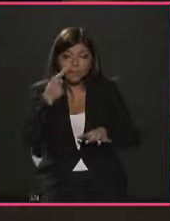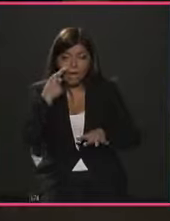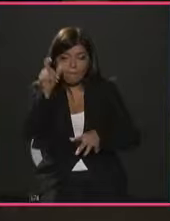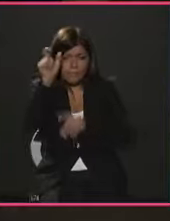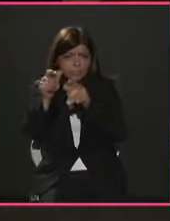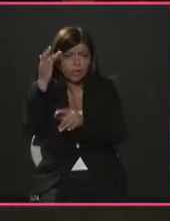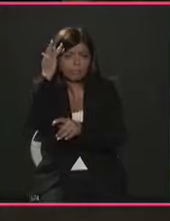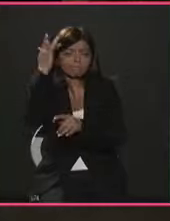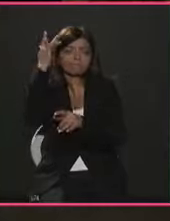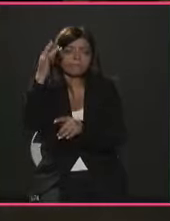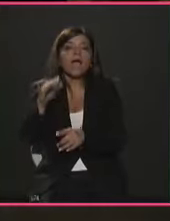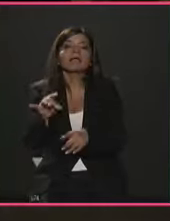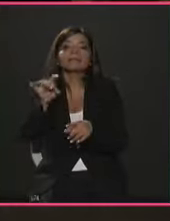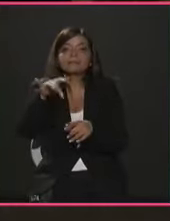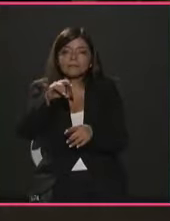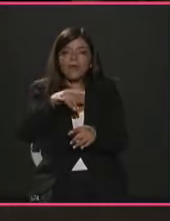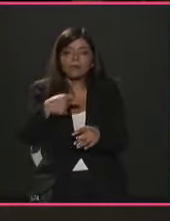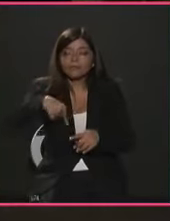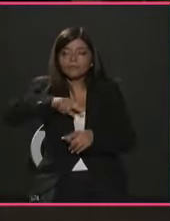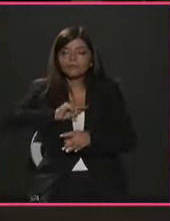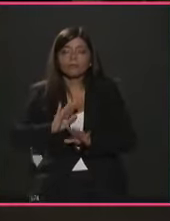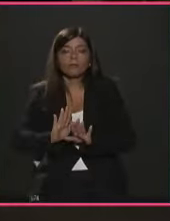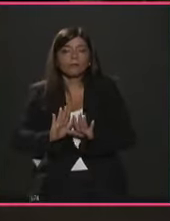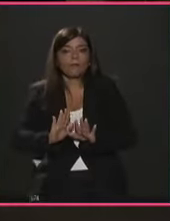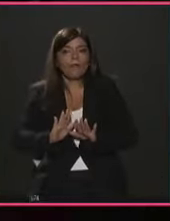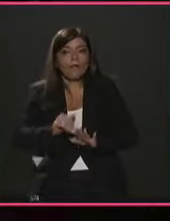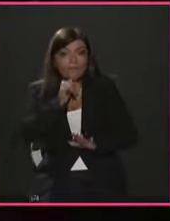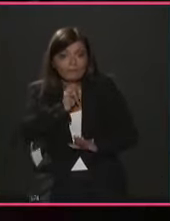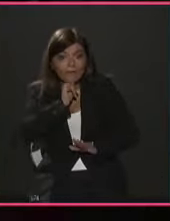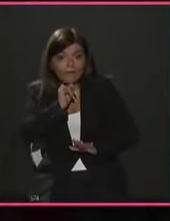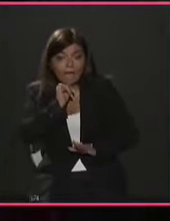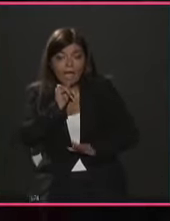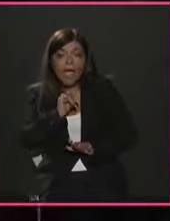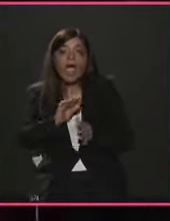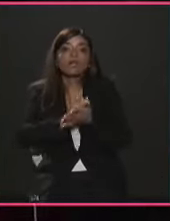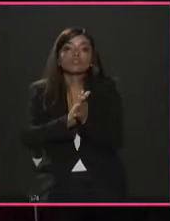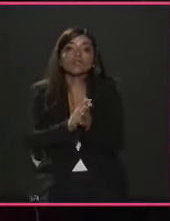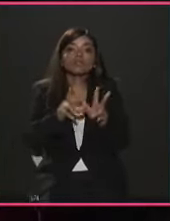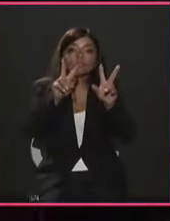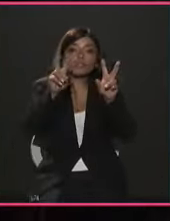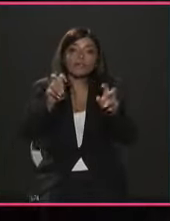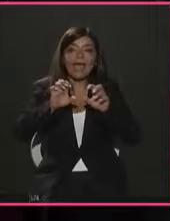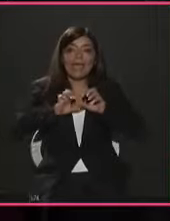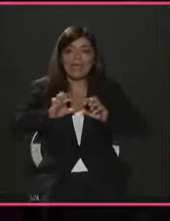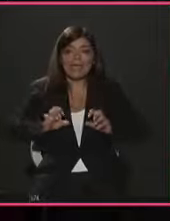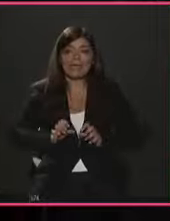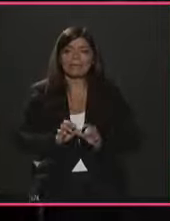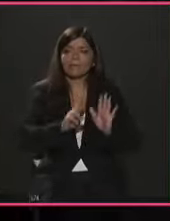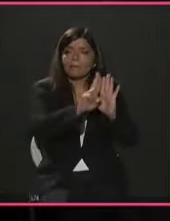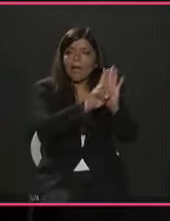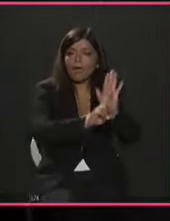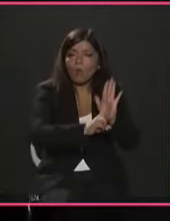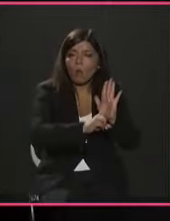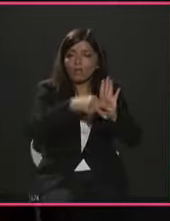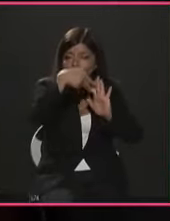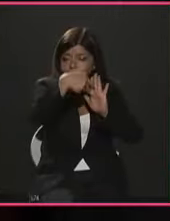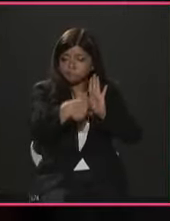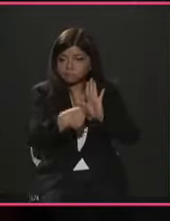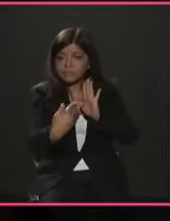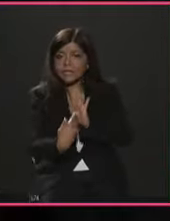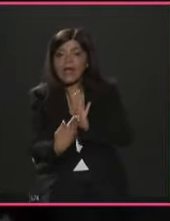expertos reconocieron que nos habíamos quedado quizás un poco cortos era en todo lo que tenía que ver con ética y regulación eh la Inteligencia